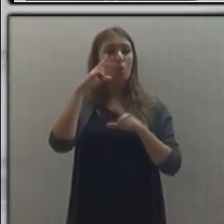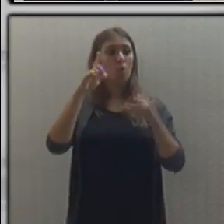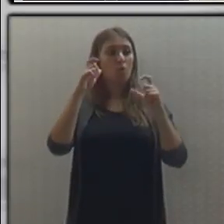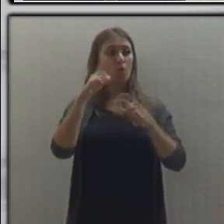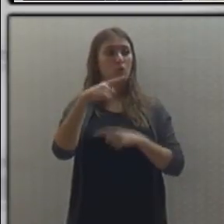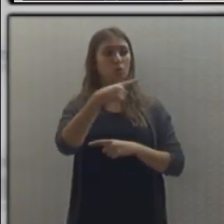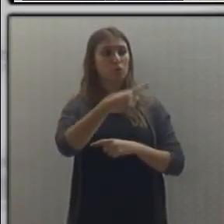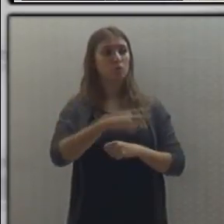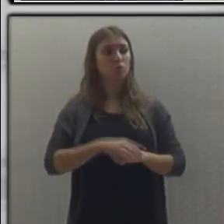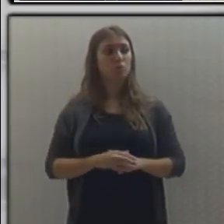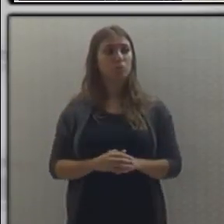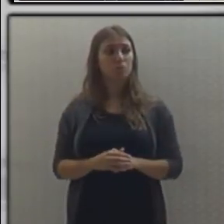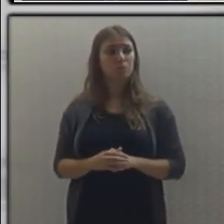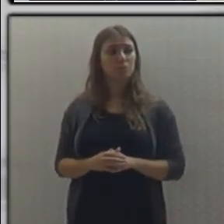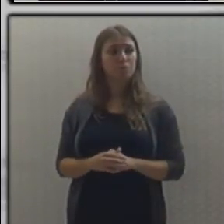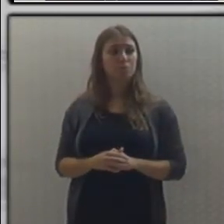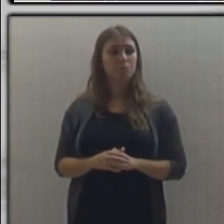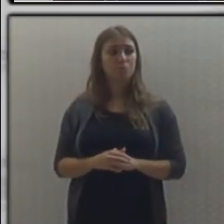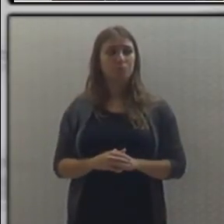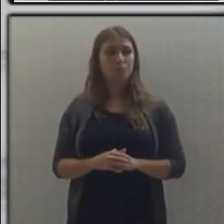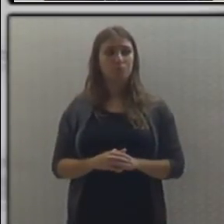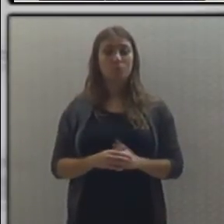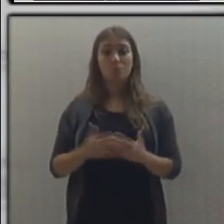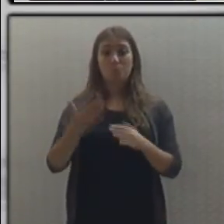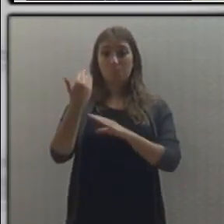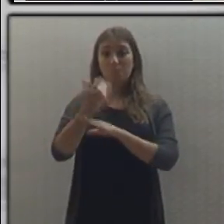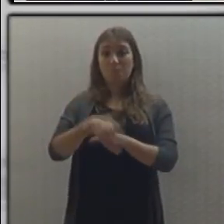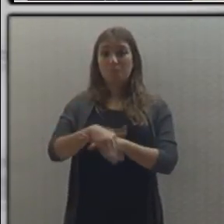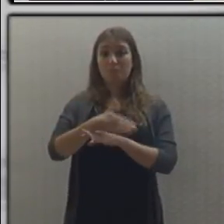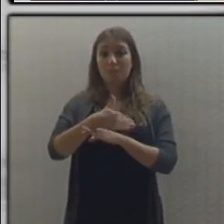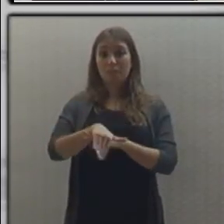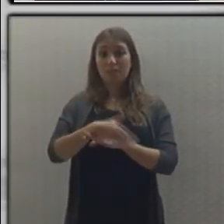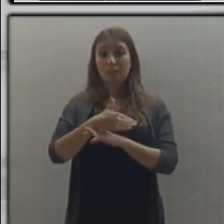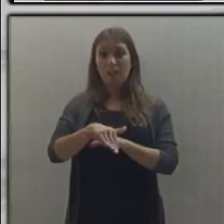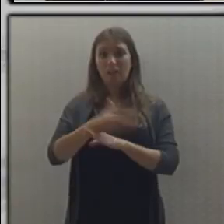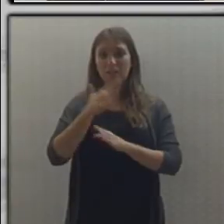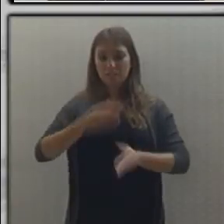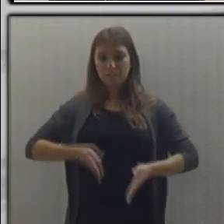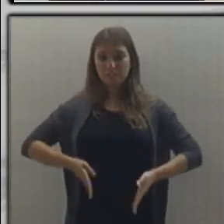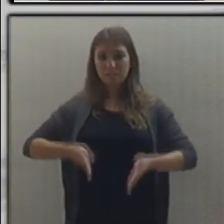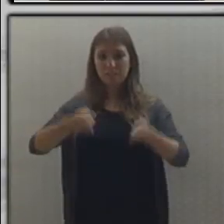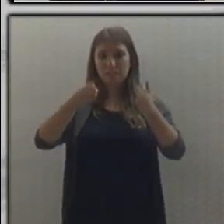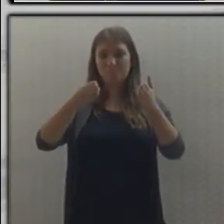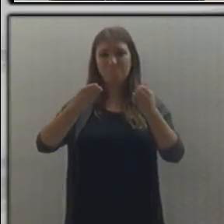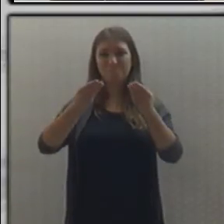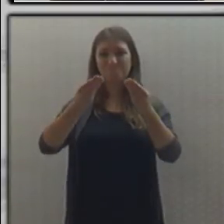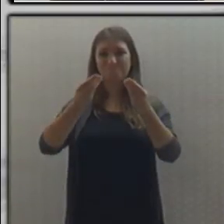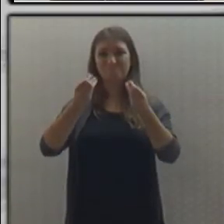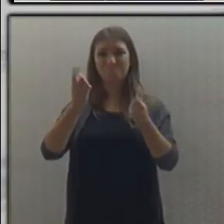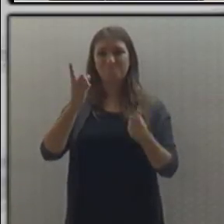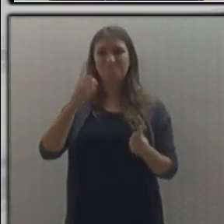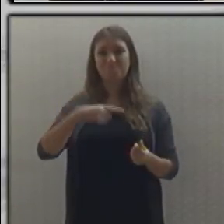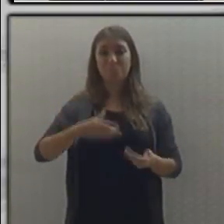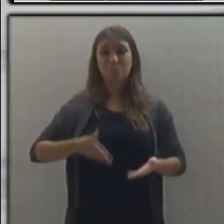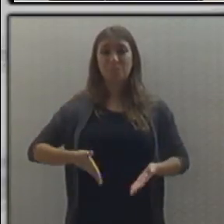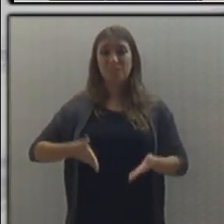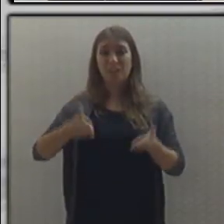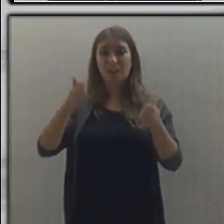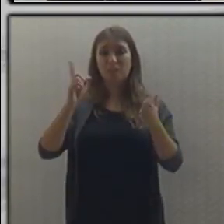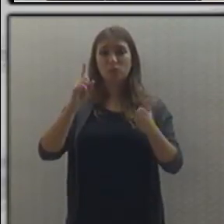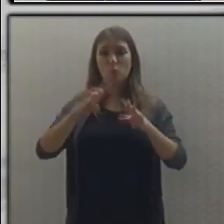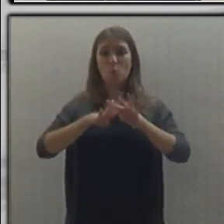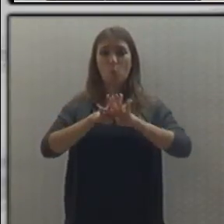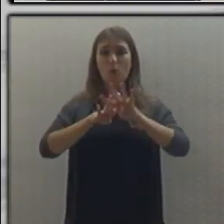imágenes, que son calles que no forman calle. Son calles en las que lo único que hay son